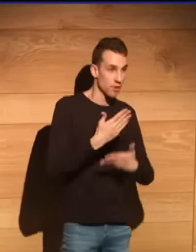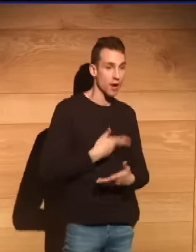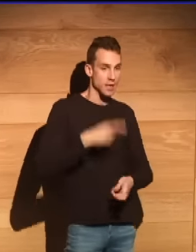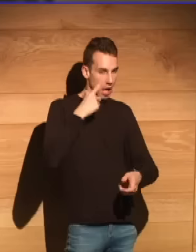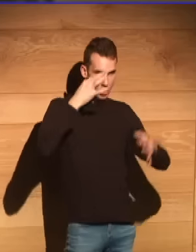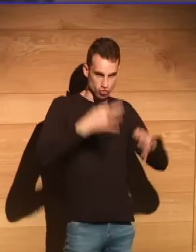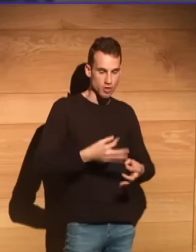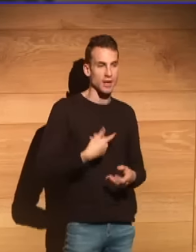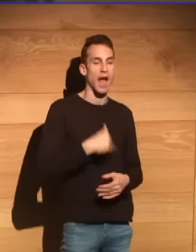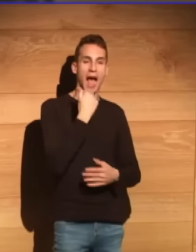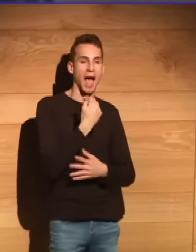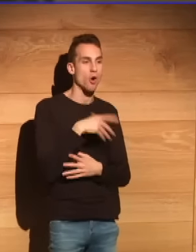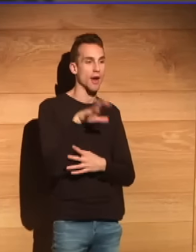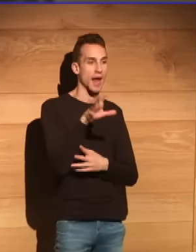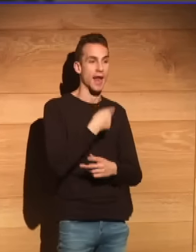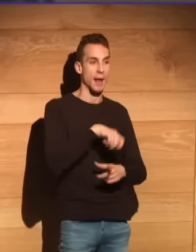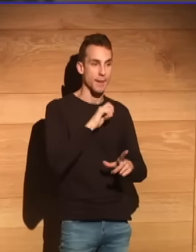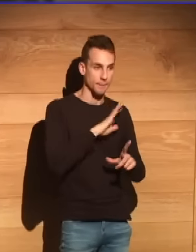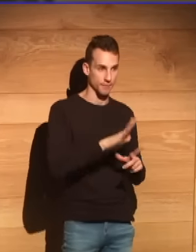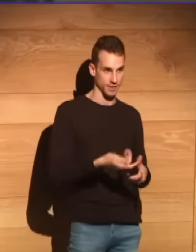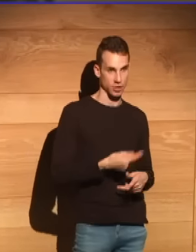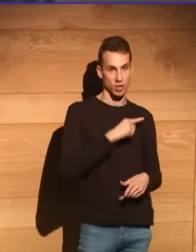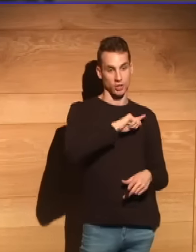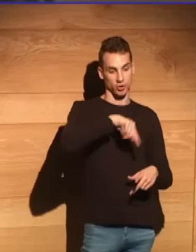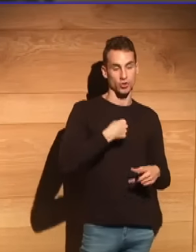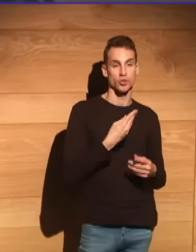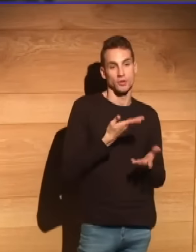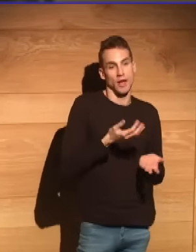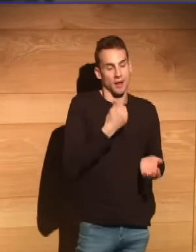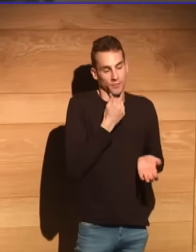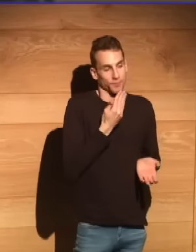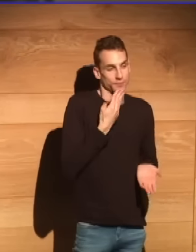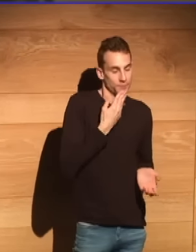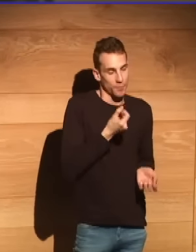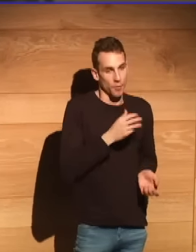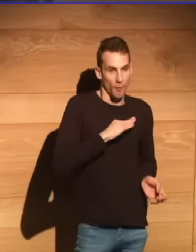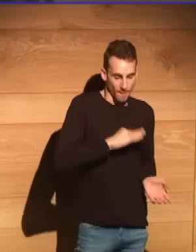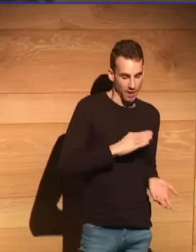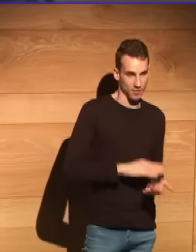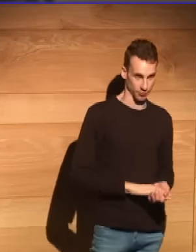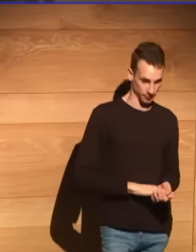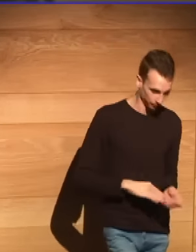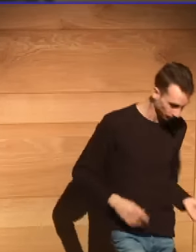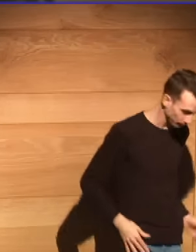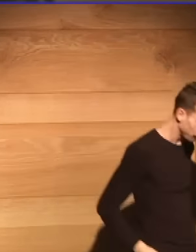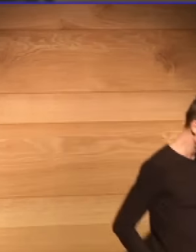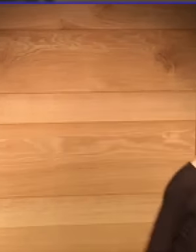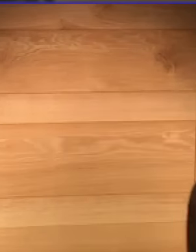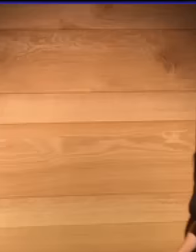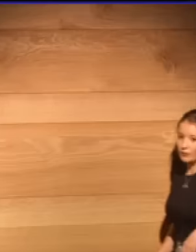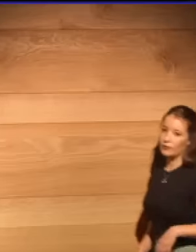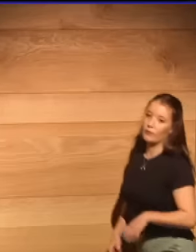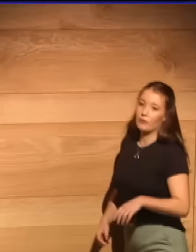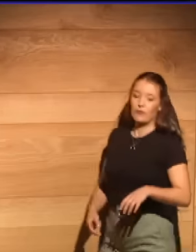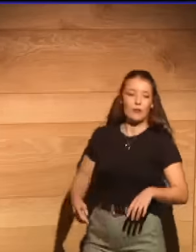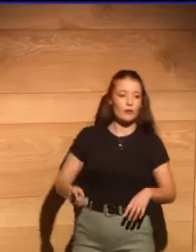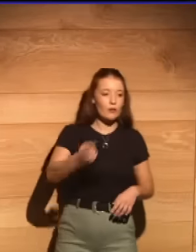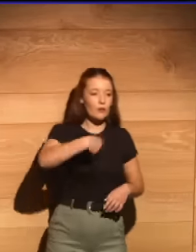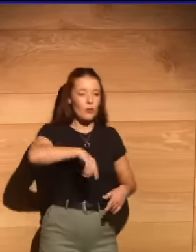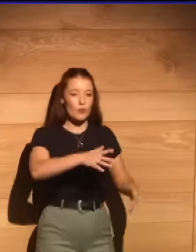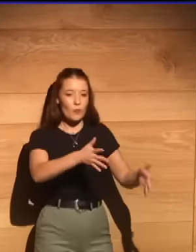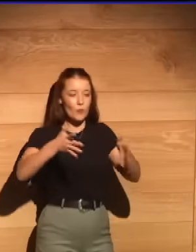que España tradicionalmente somos malos. Y somos malos alineando esfuerzos en la misma dirección. Nos encanta dispersarnos.